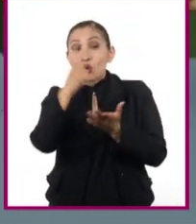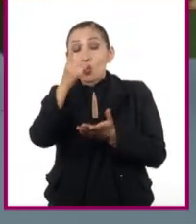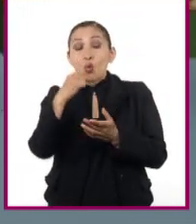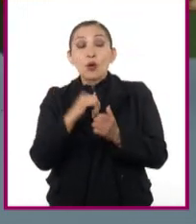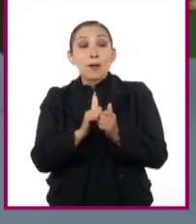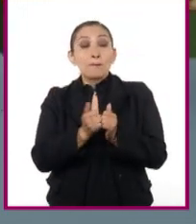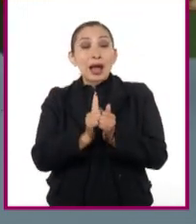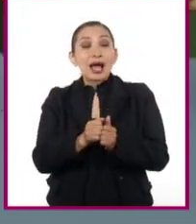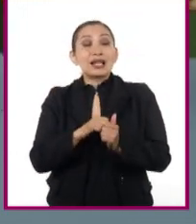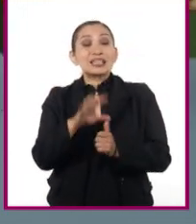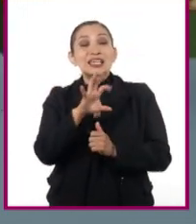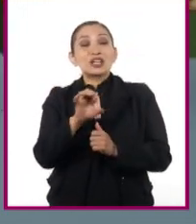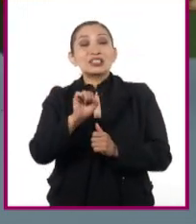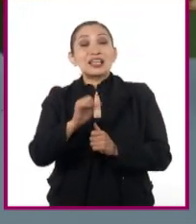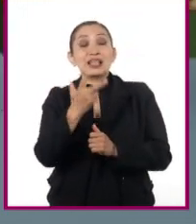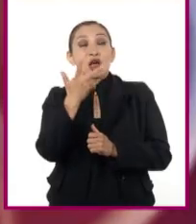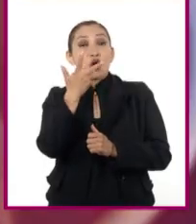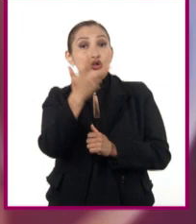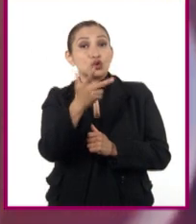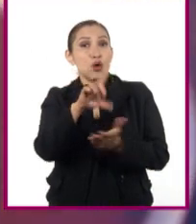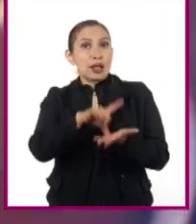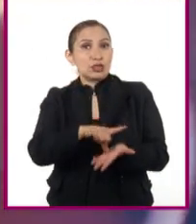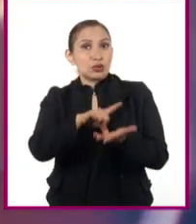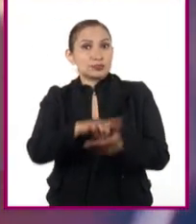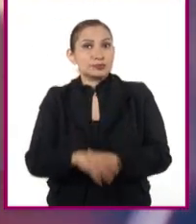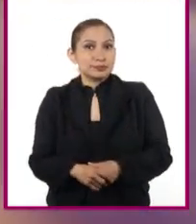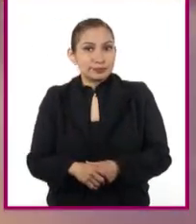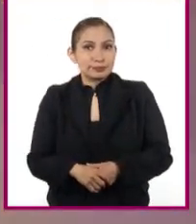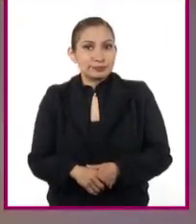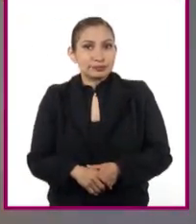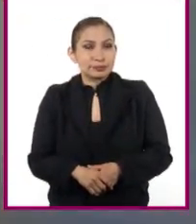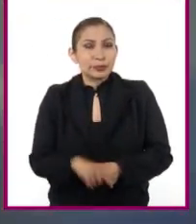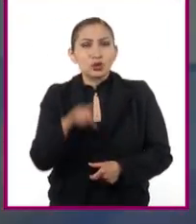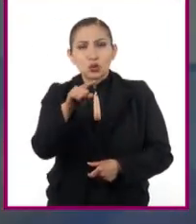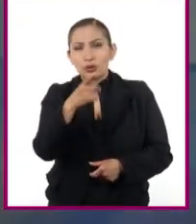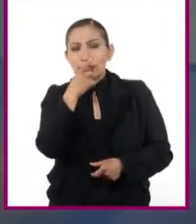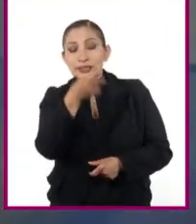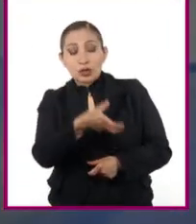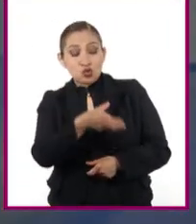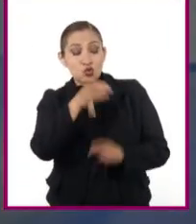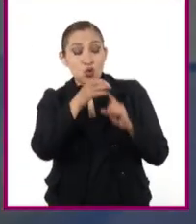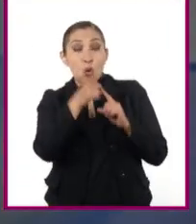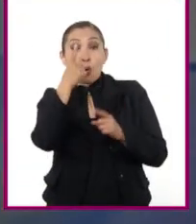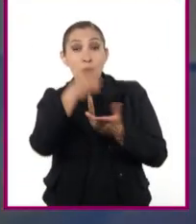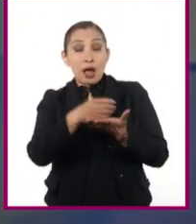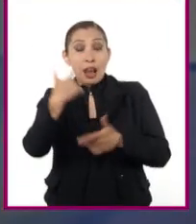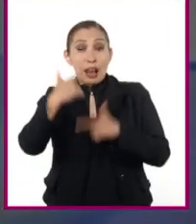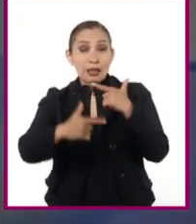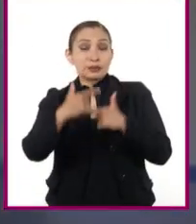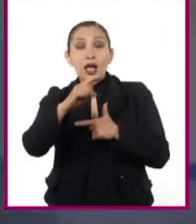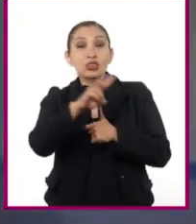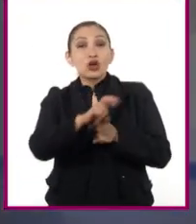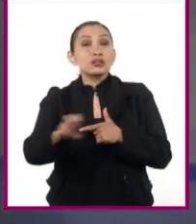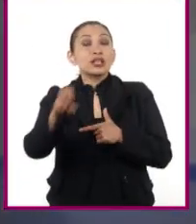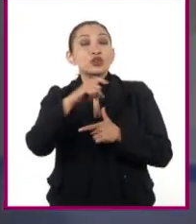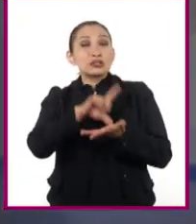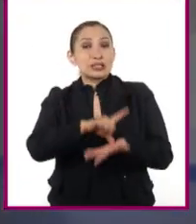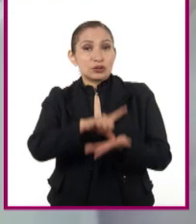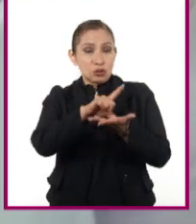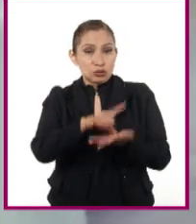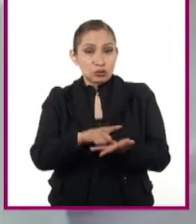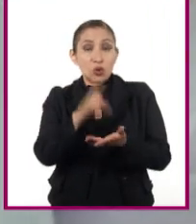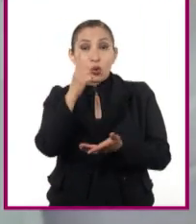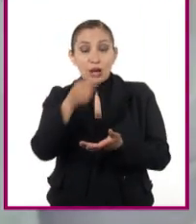kilo de pan, 568 litros. Si hablamos de bebidas, un vaso de leche significa 200